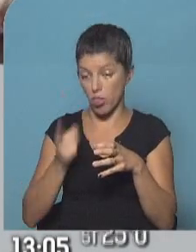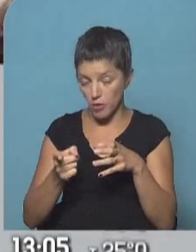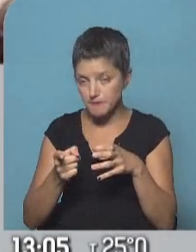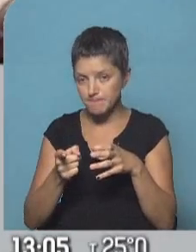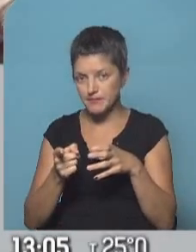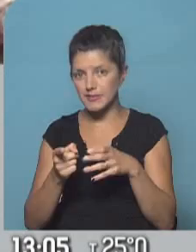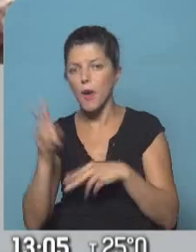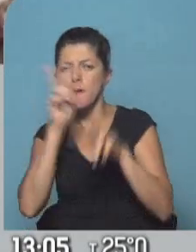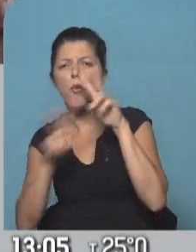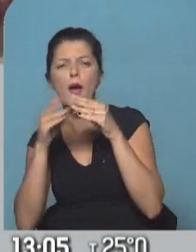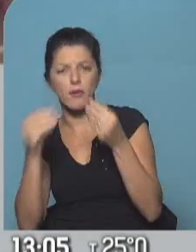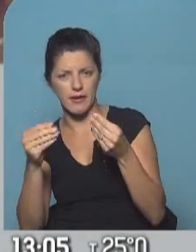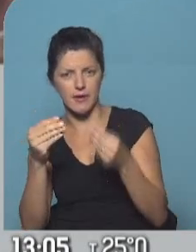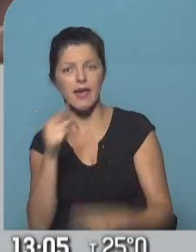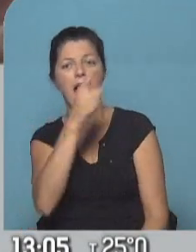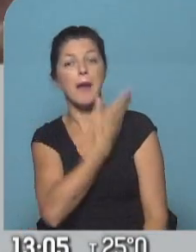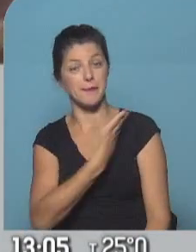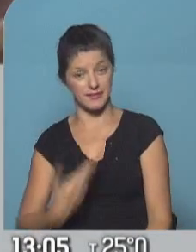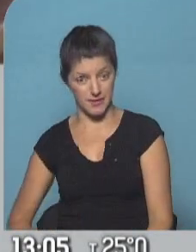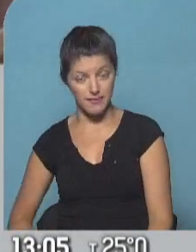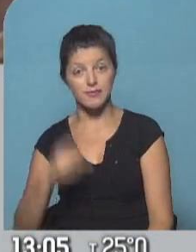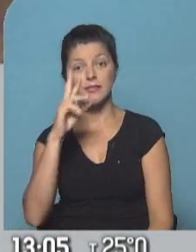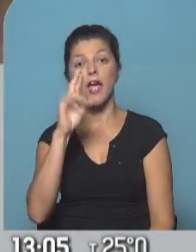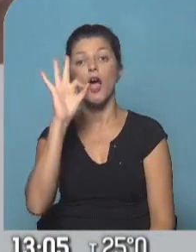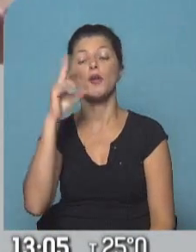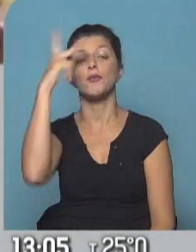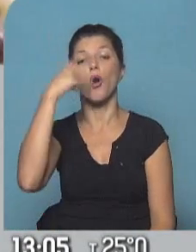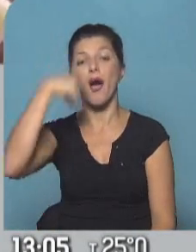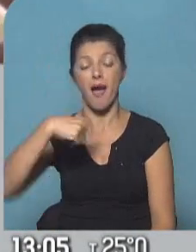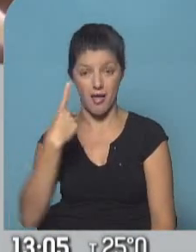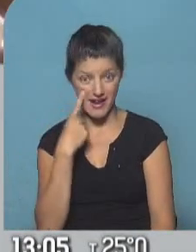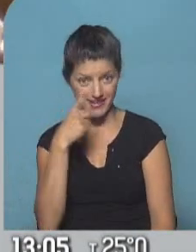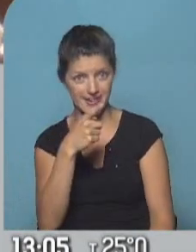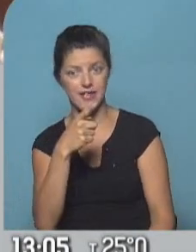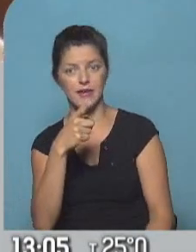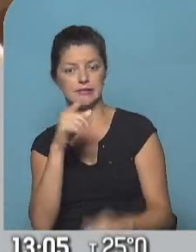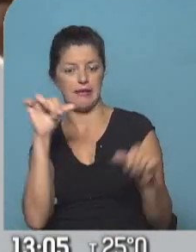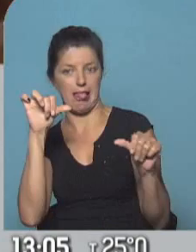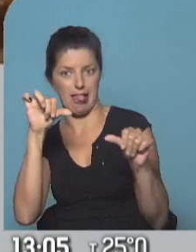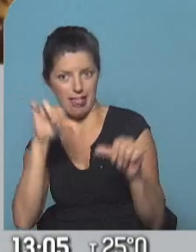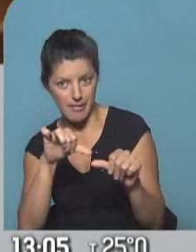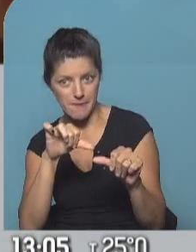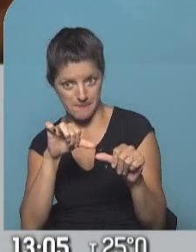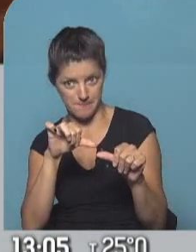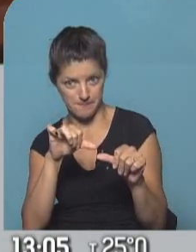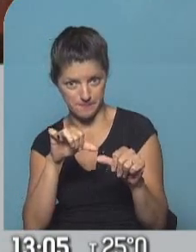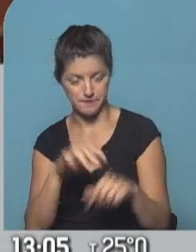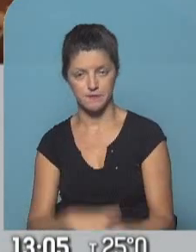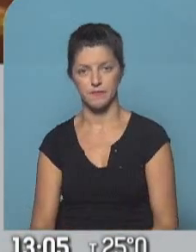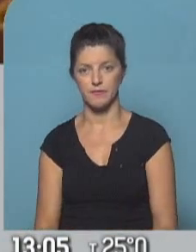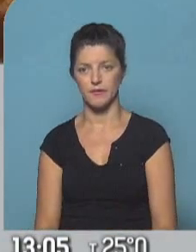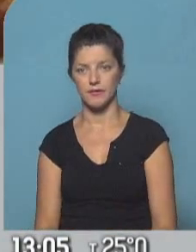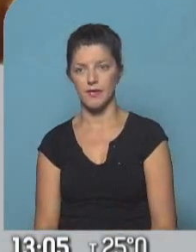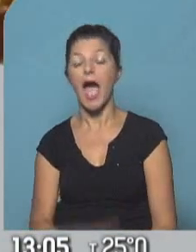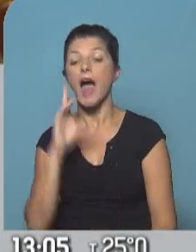como debilitar la presidencia de Rouhani, que es un líder moderado, por decirlo de alguna manera. Es decir, quisieron trasladar lo que no se ve en la